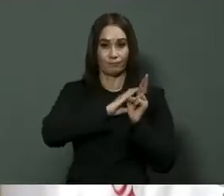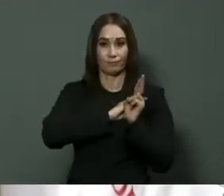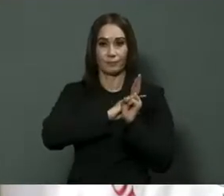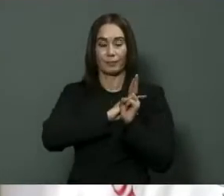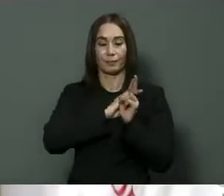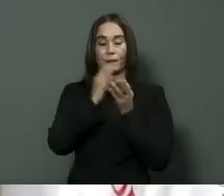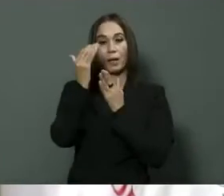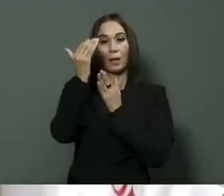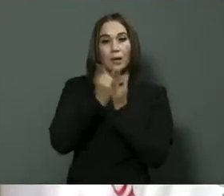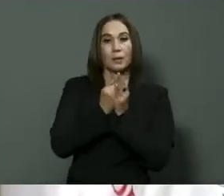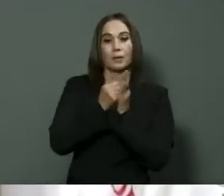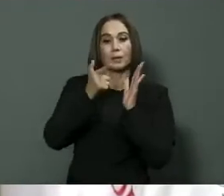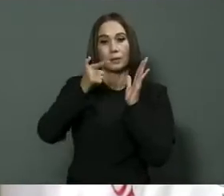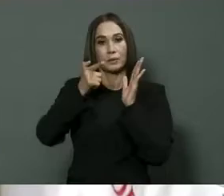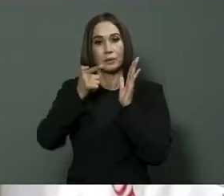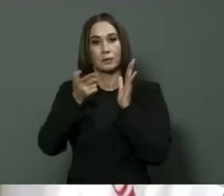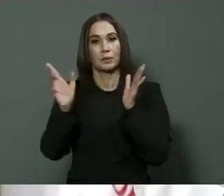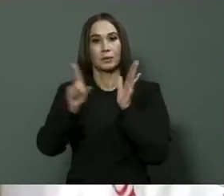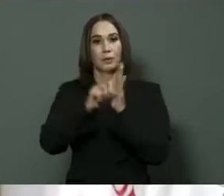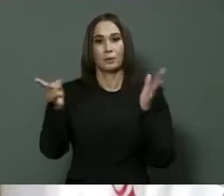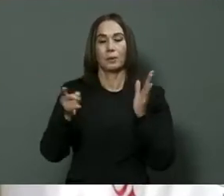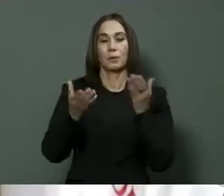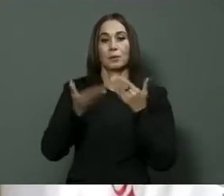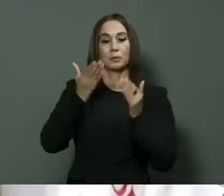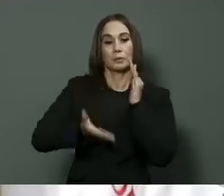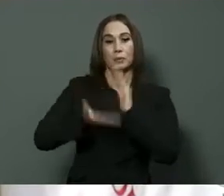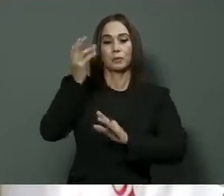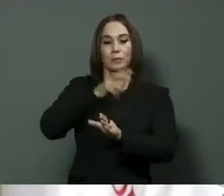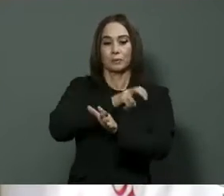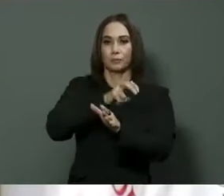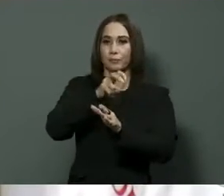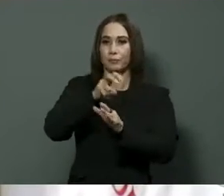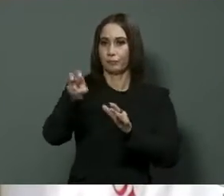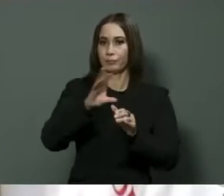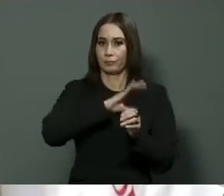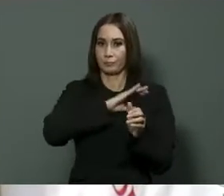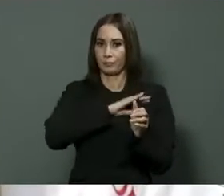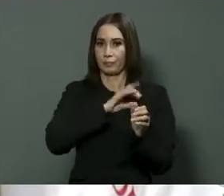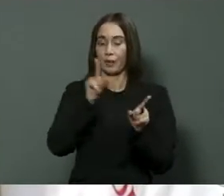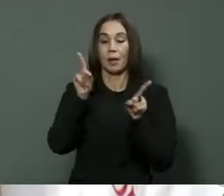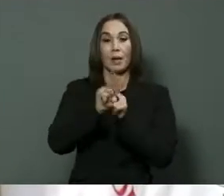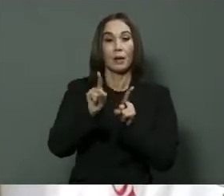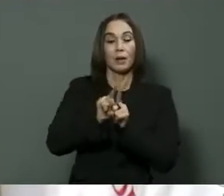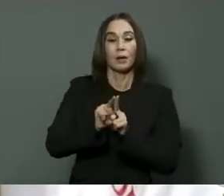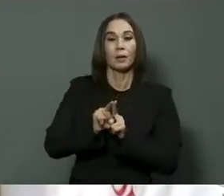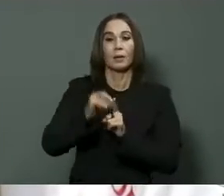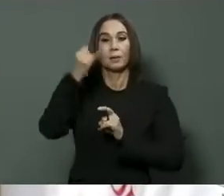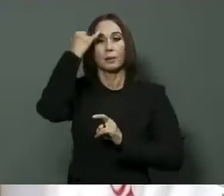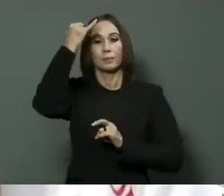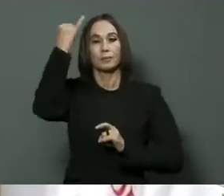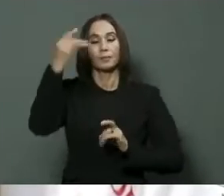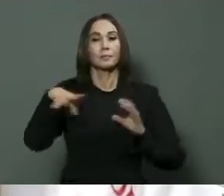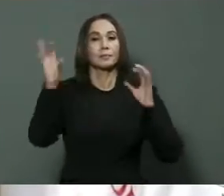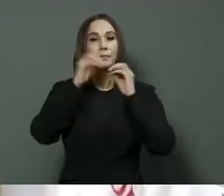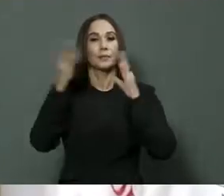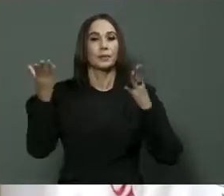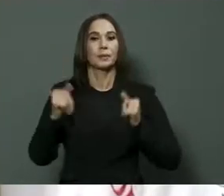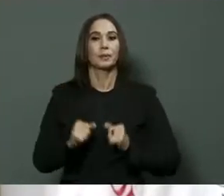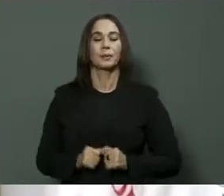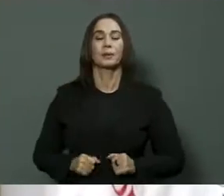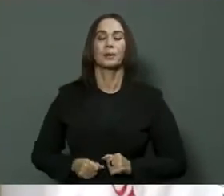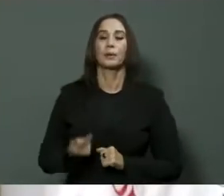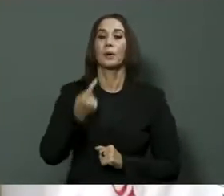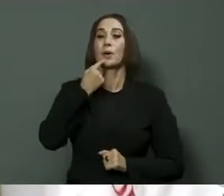la reducción de las armas ilegales o el aumento del patrullaje, sino que también vamos más allá. Como